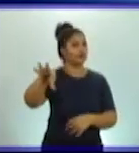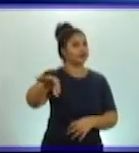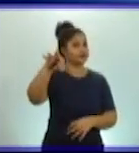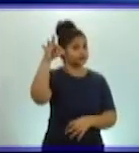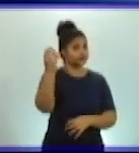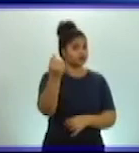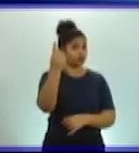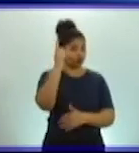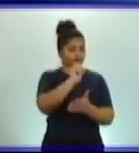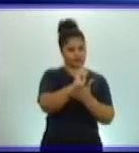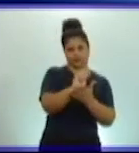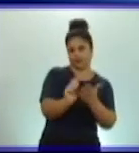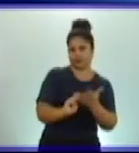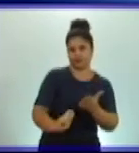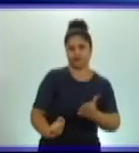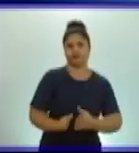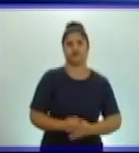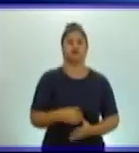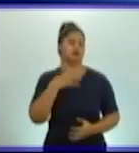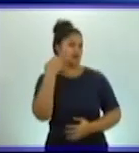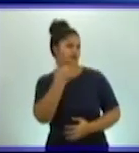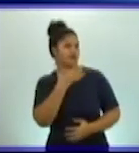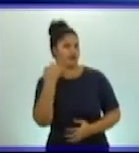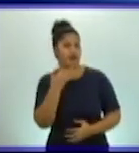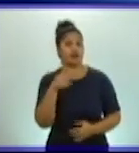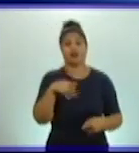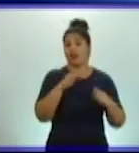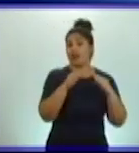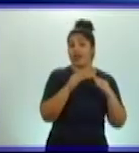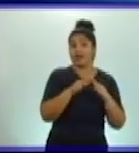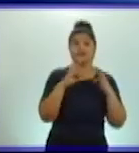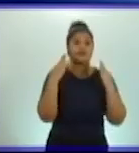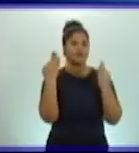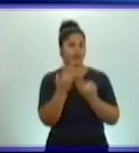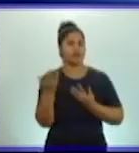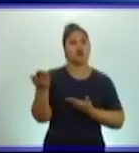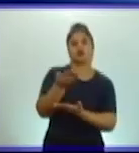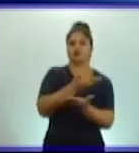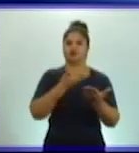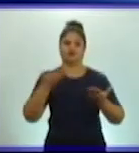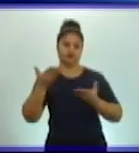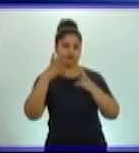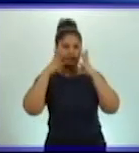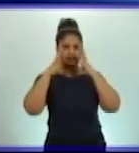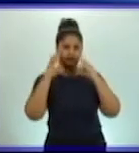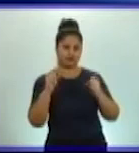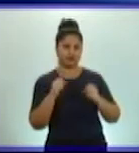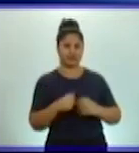en la casa también de comentarla, de entenderla, de comprenderla.